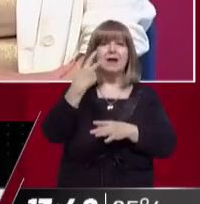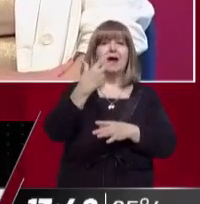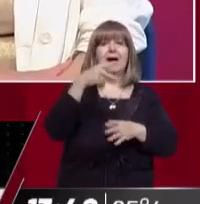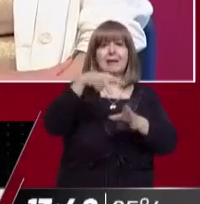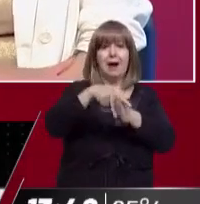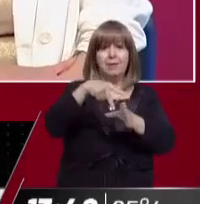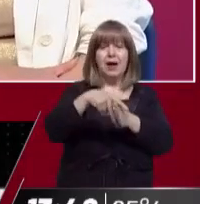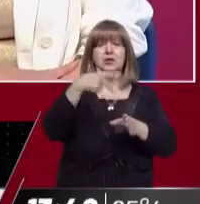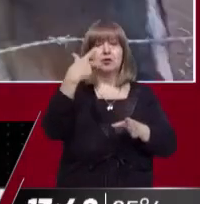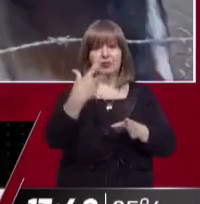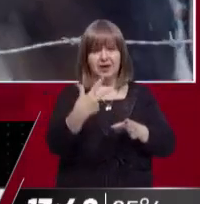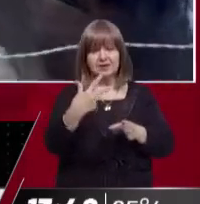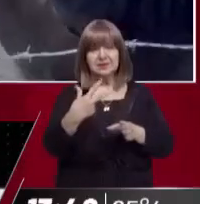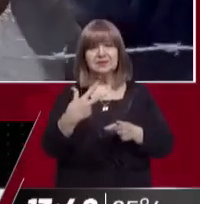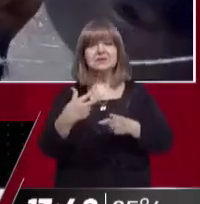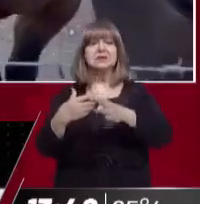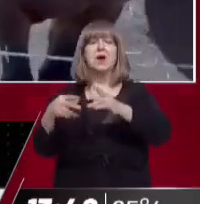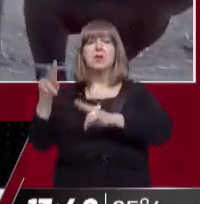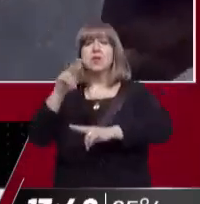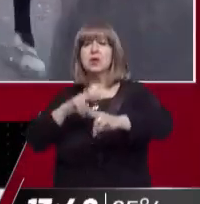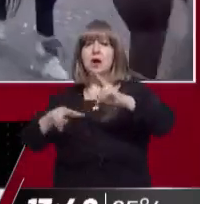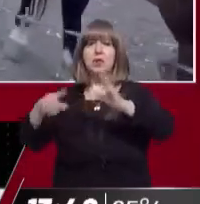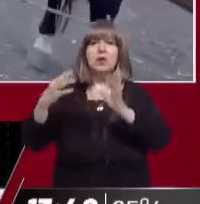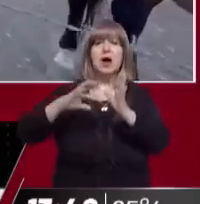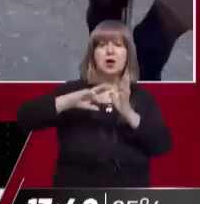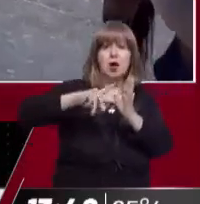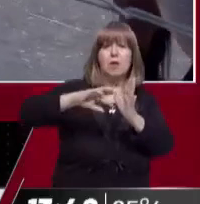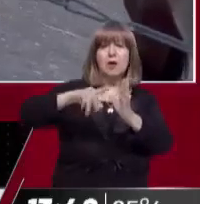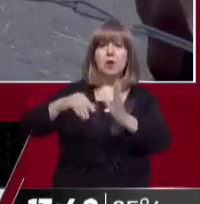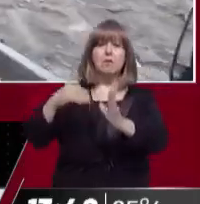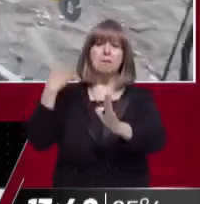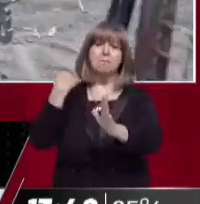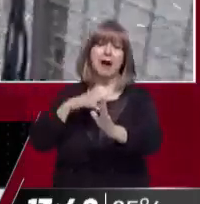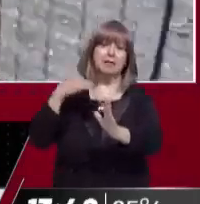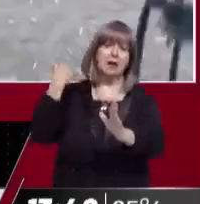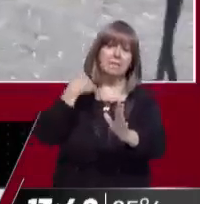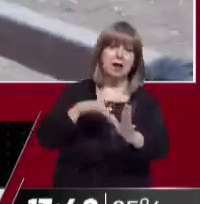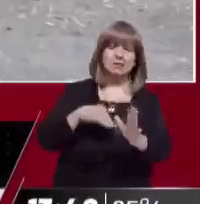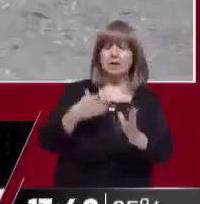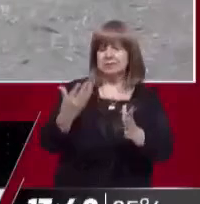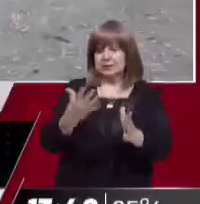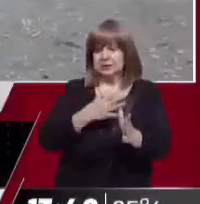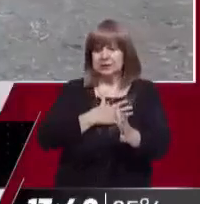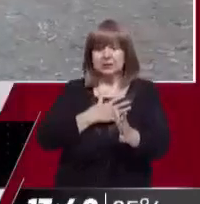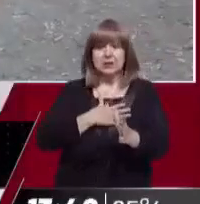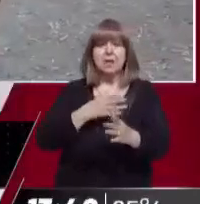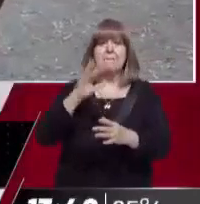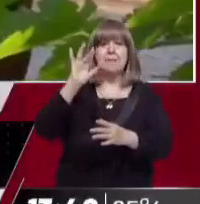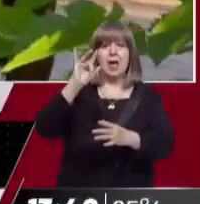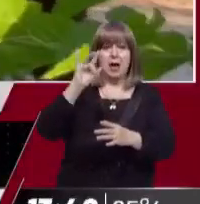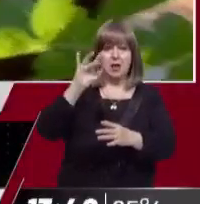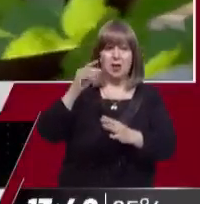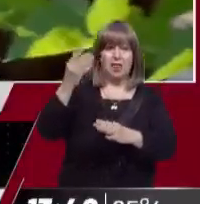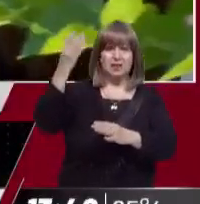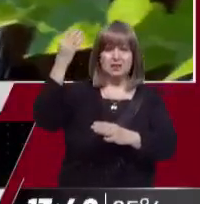equinos fueron encontrados después de haber sido robados y faenados en el departamento de San Martín. El primero sucedió el día miércoles